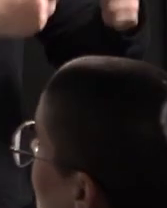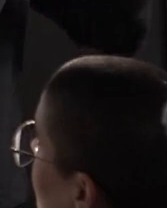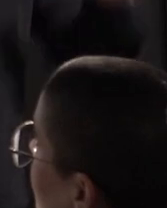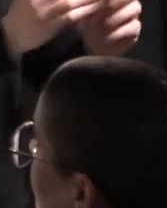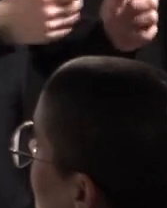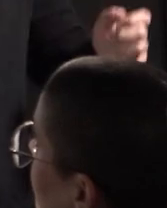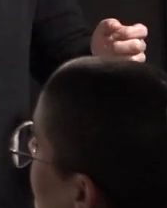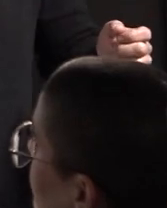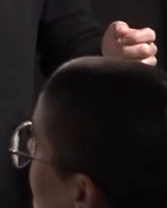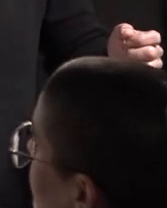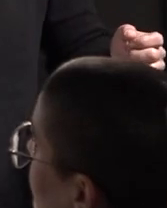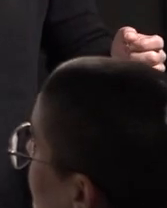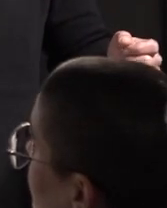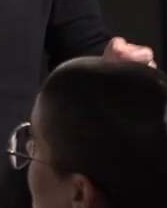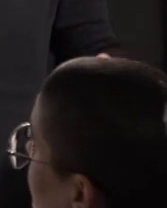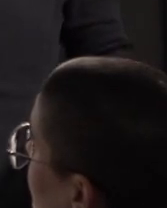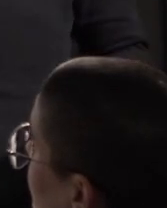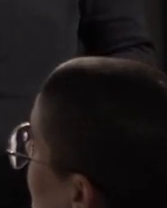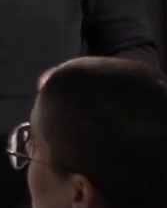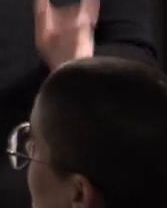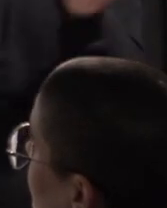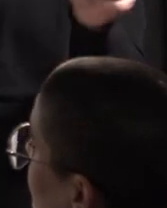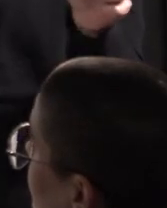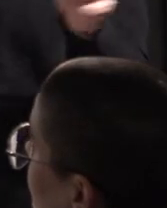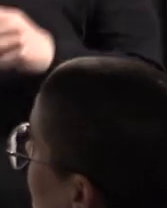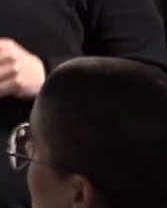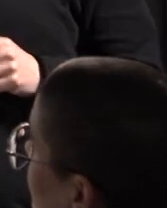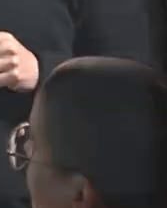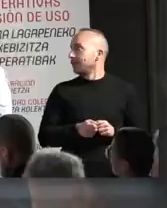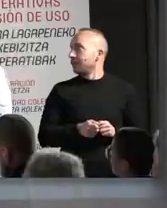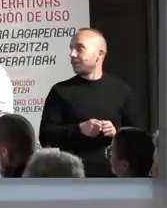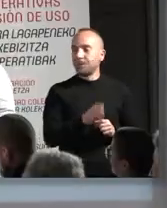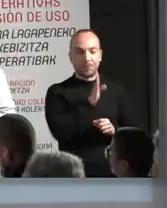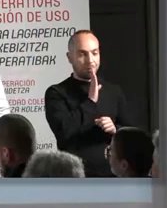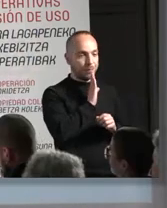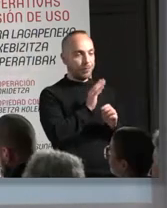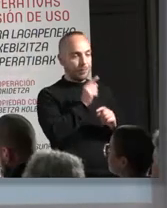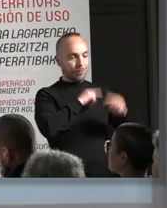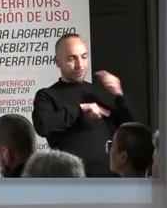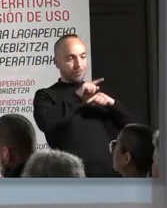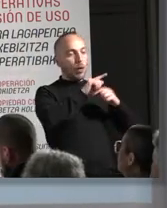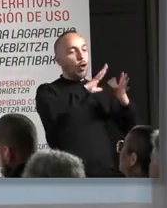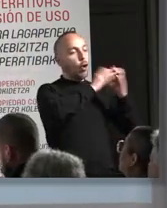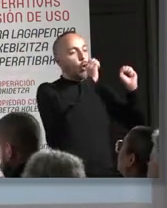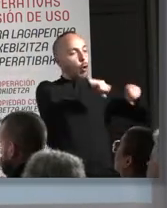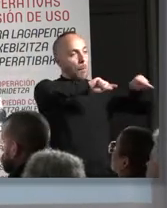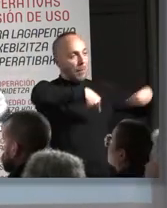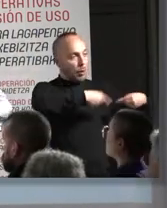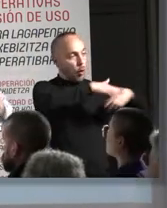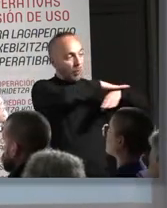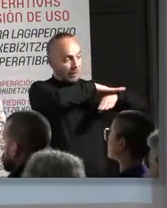vivienda. Partimos de la técnica del convenio administrativo, porque la legislación permite